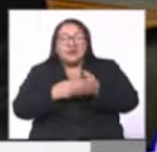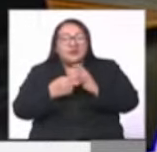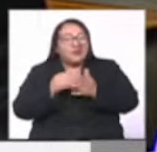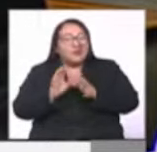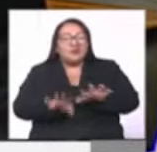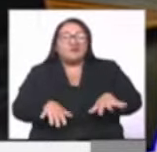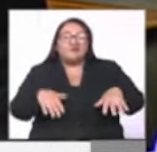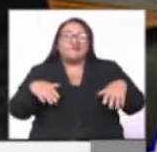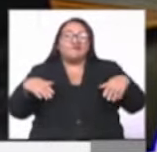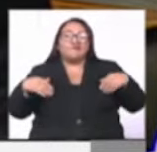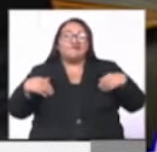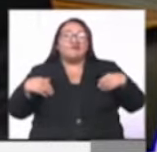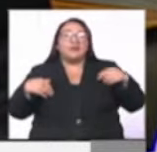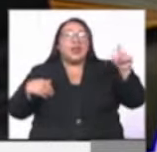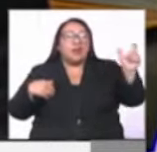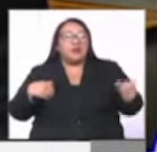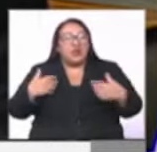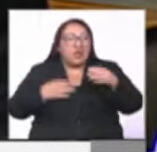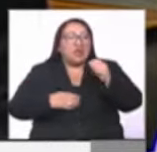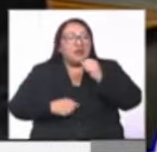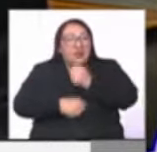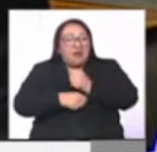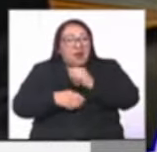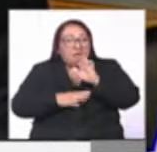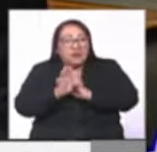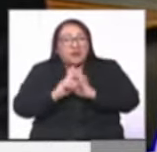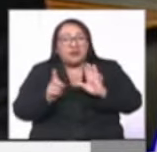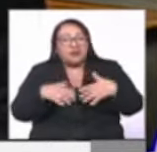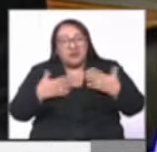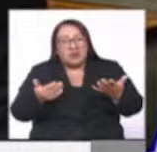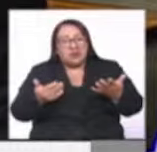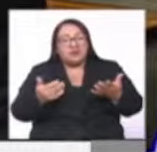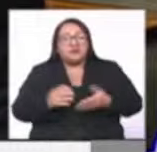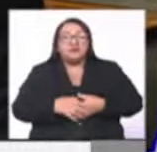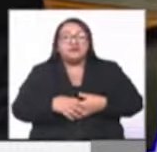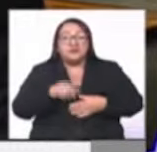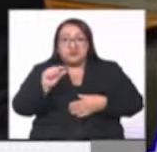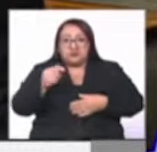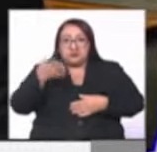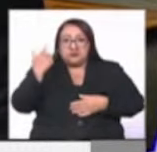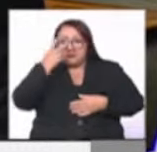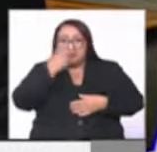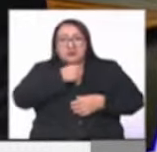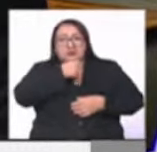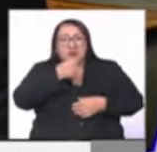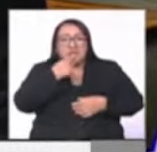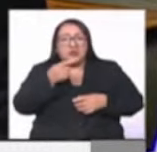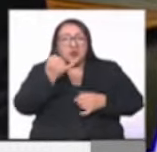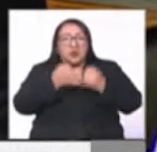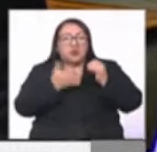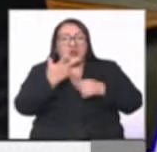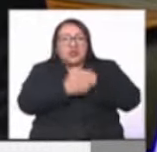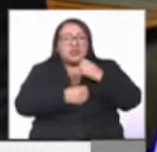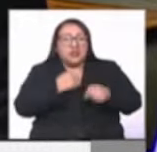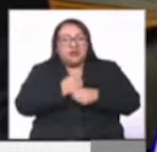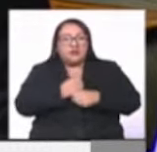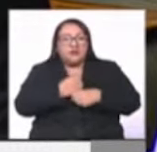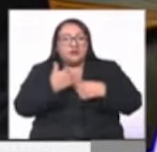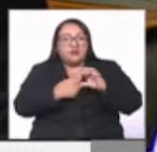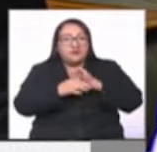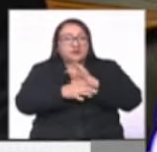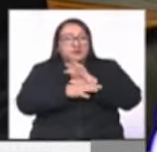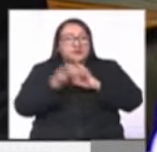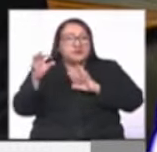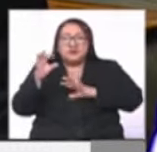privada la propia y la foránea hace solo unos días hemos leído en la prensa como en los últimos 3 años han salido